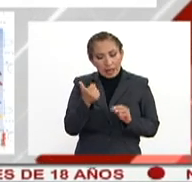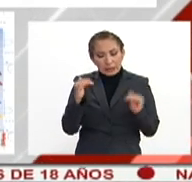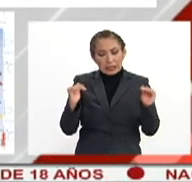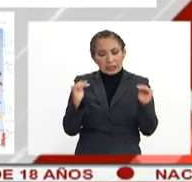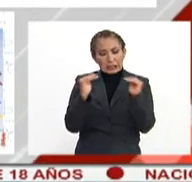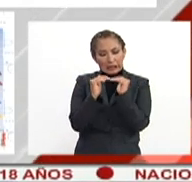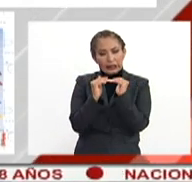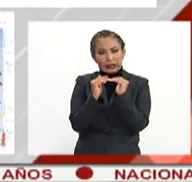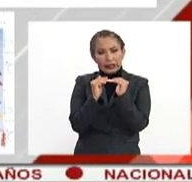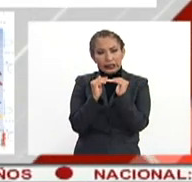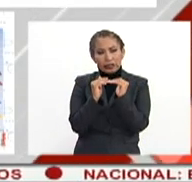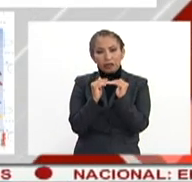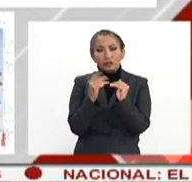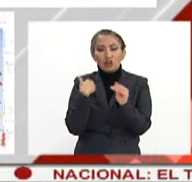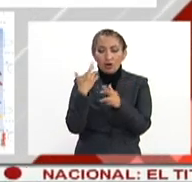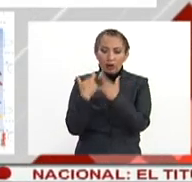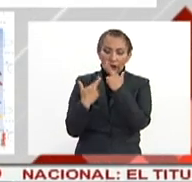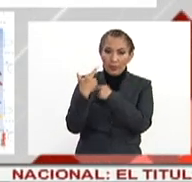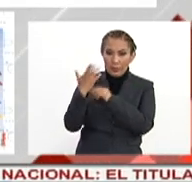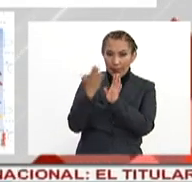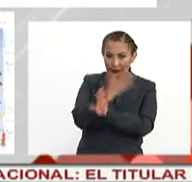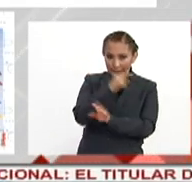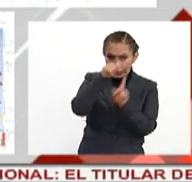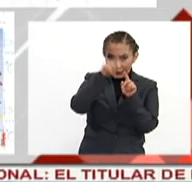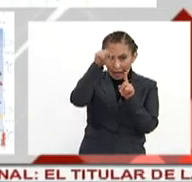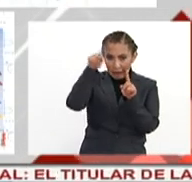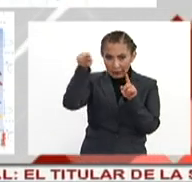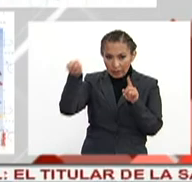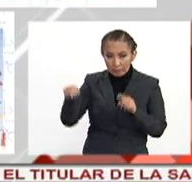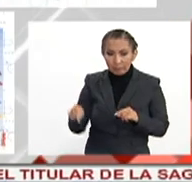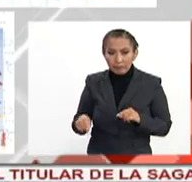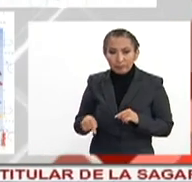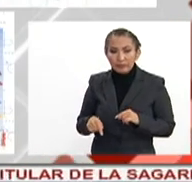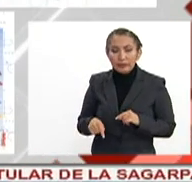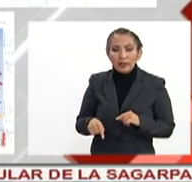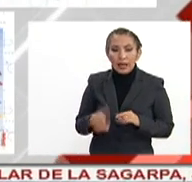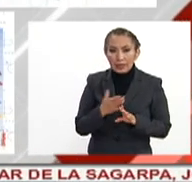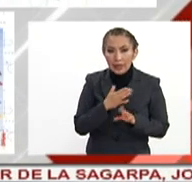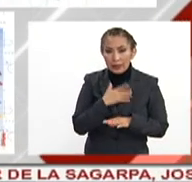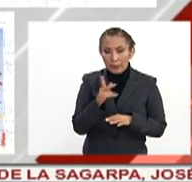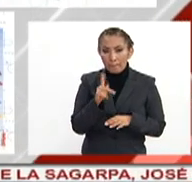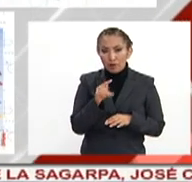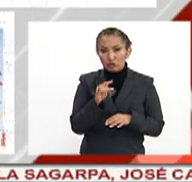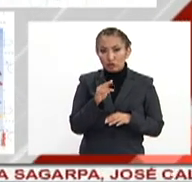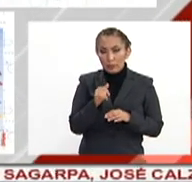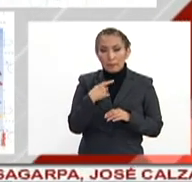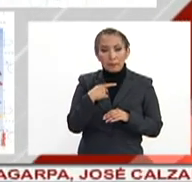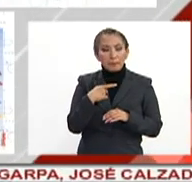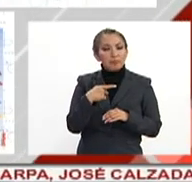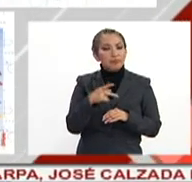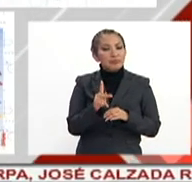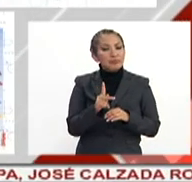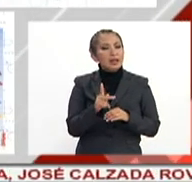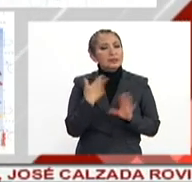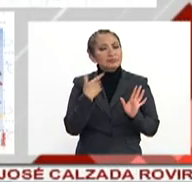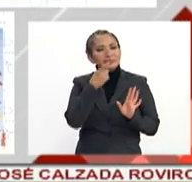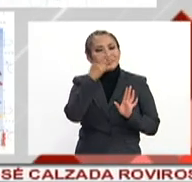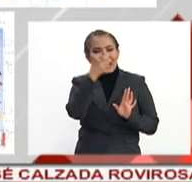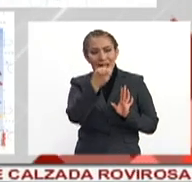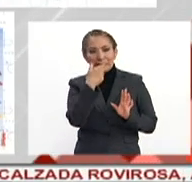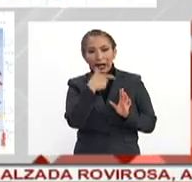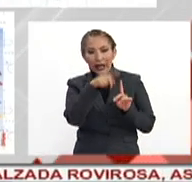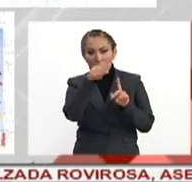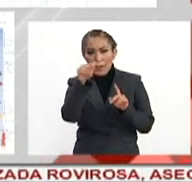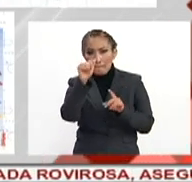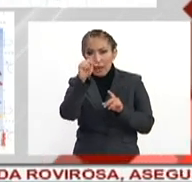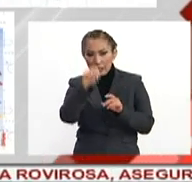empate técnico. Me gustaría regresar al gráfico anterior que pusieron oportunamente en la producción, pero que, digamos, este es el gráfico